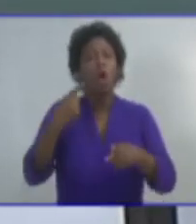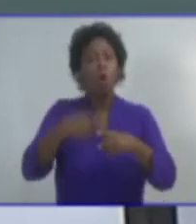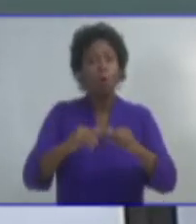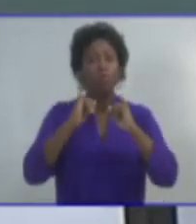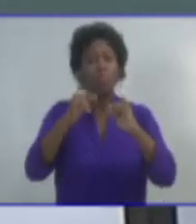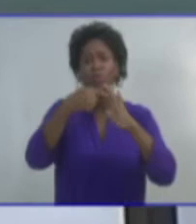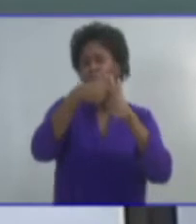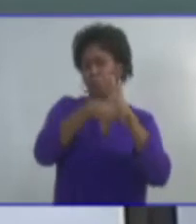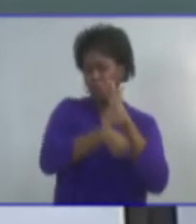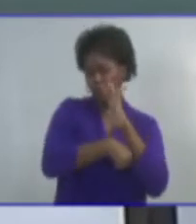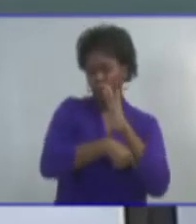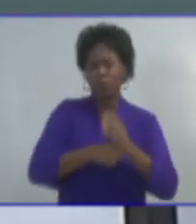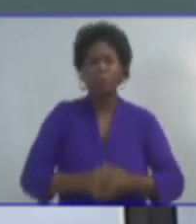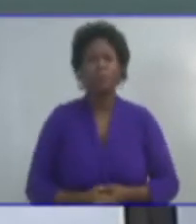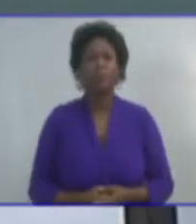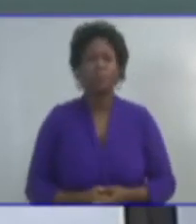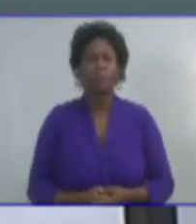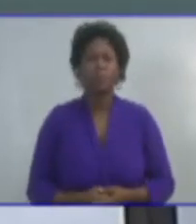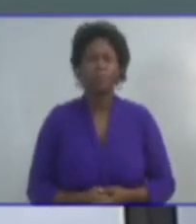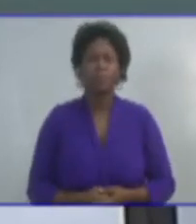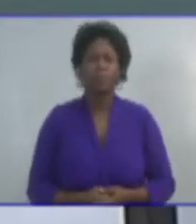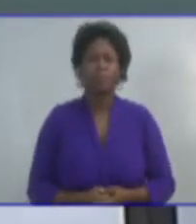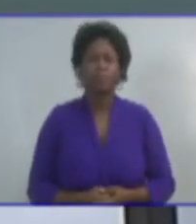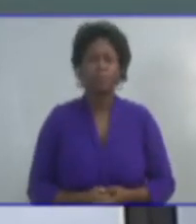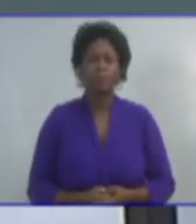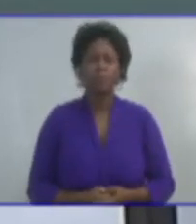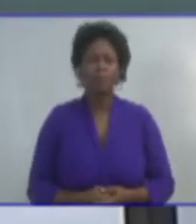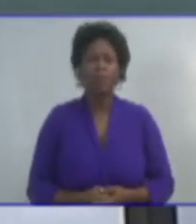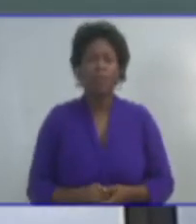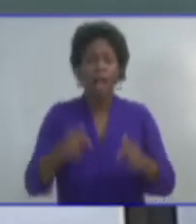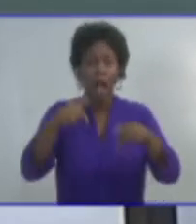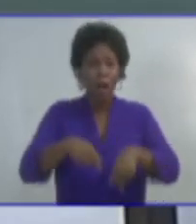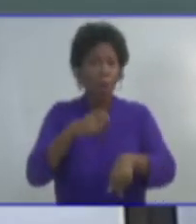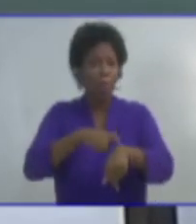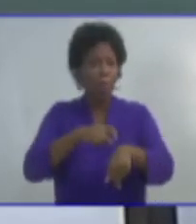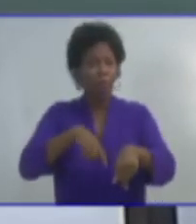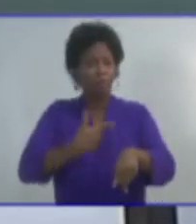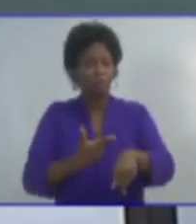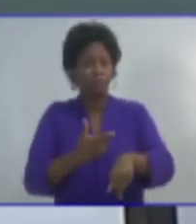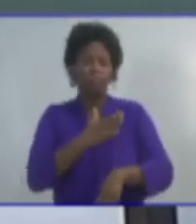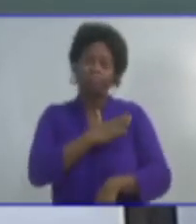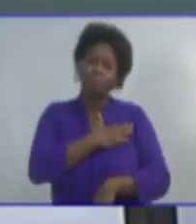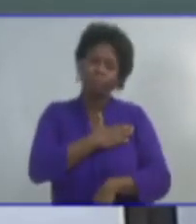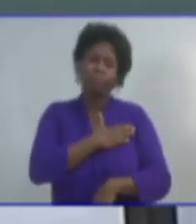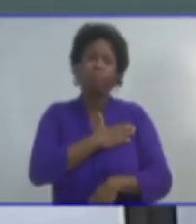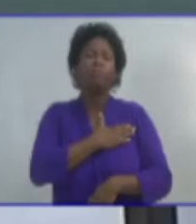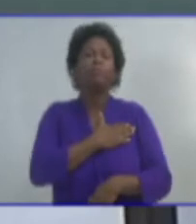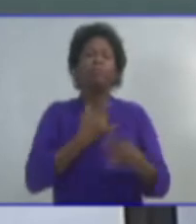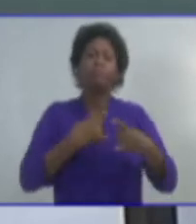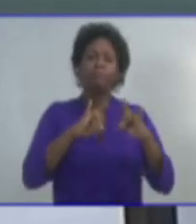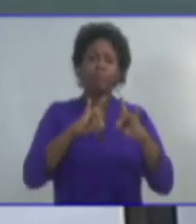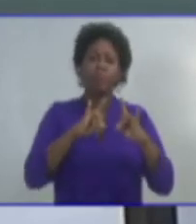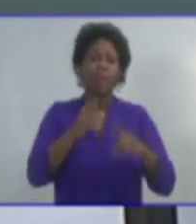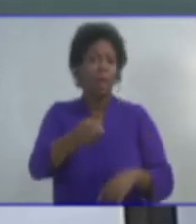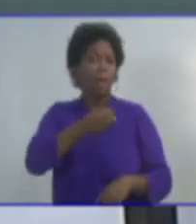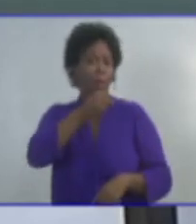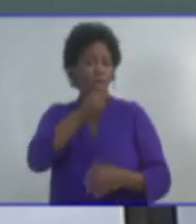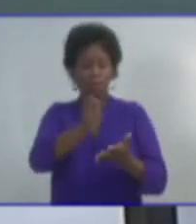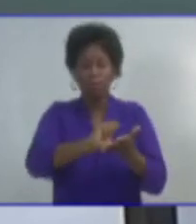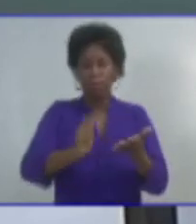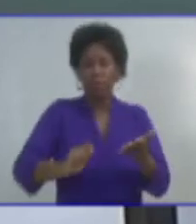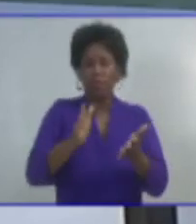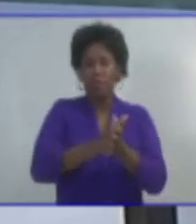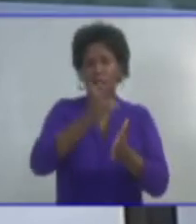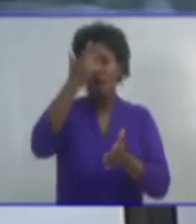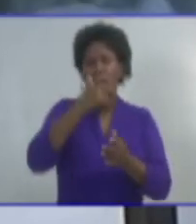más información al respecto. Y desde nuestra sección lamentamos la pérdida física de la periodista y escritora Marta